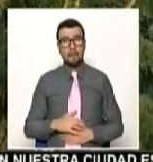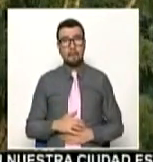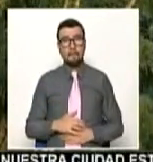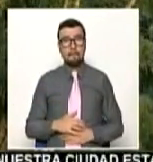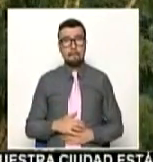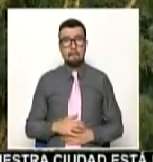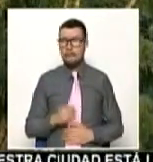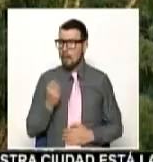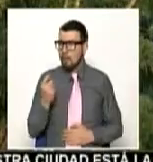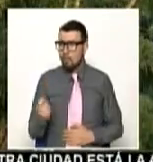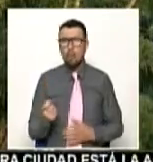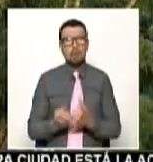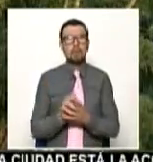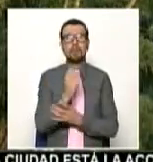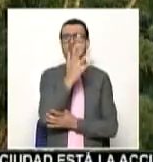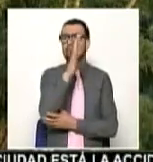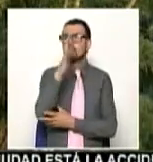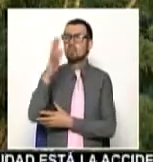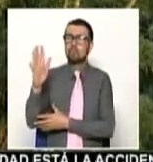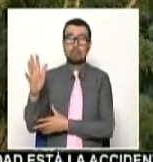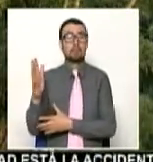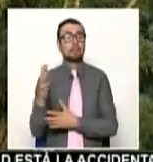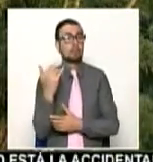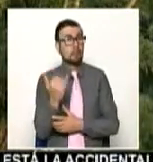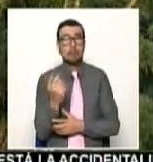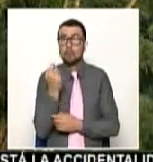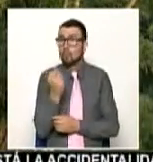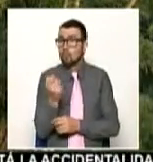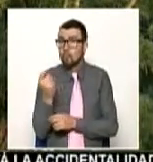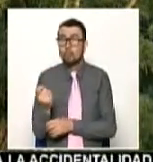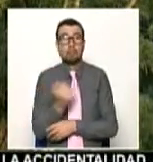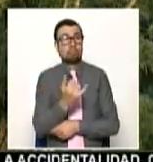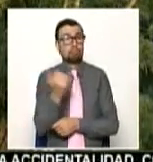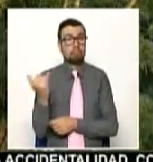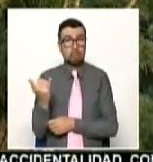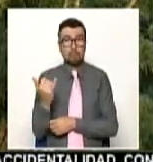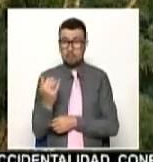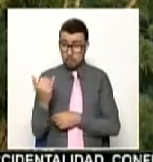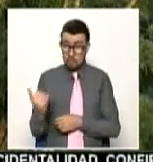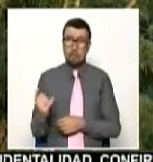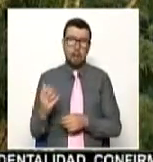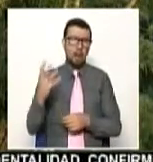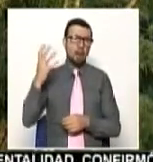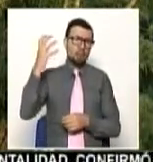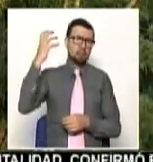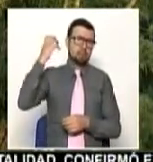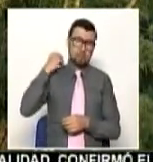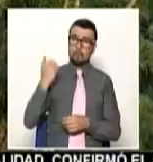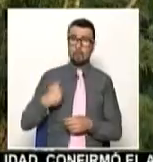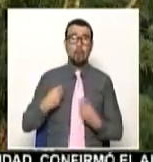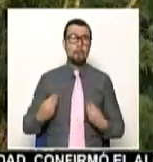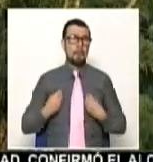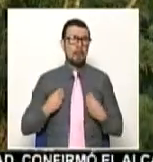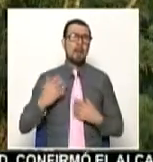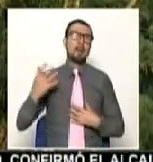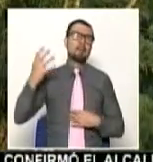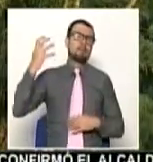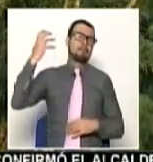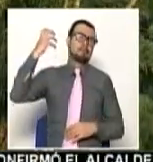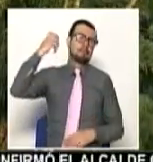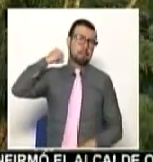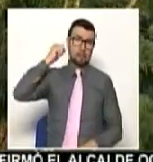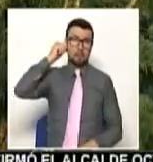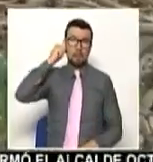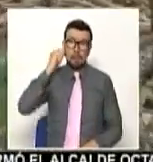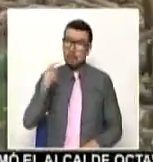queda muy pocas zonas verdes en la zona urbana. Esta es una zona pues bastante antigua, yo vivo por acá, pues ya llevo toda la vida, el